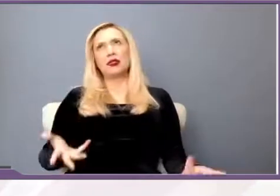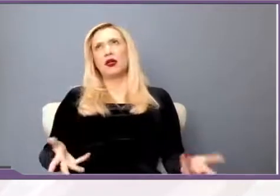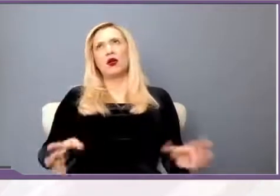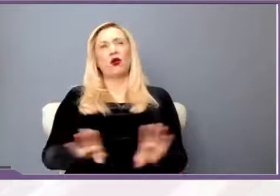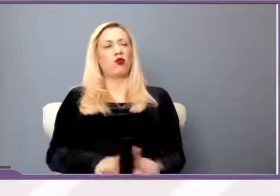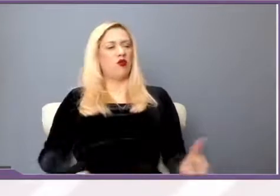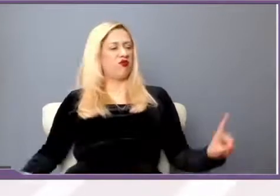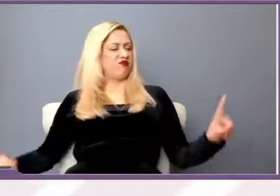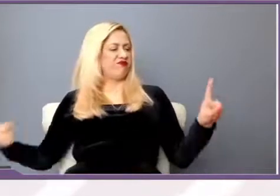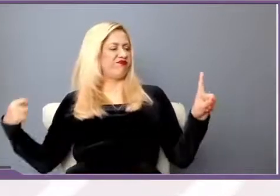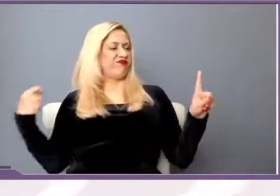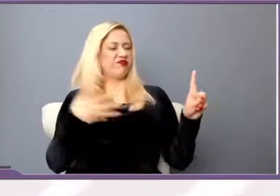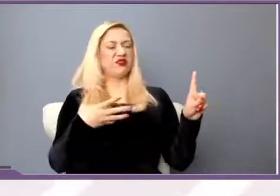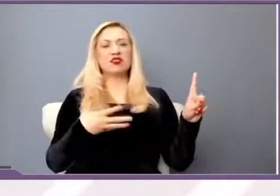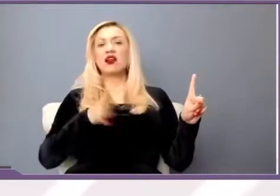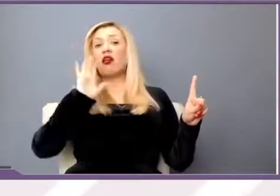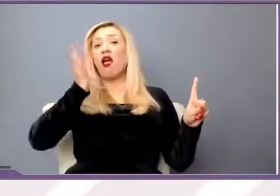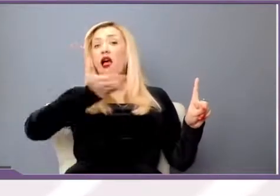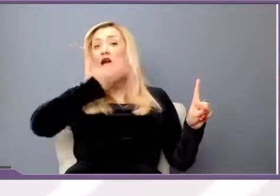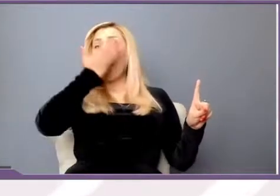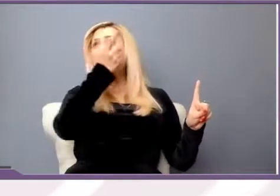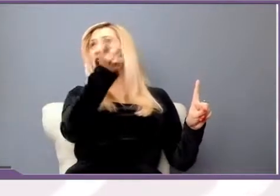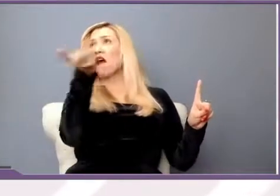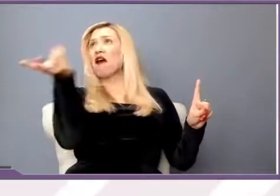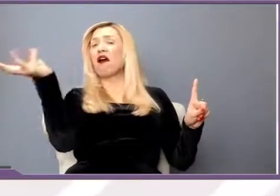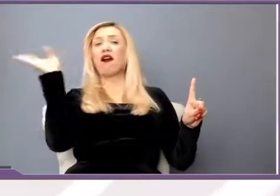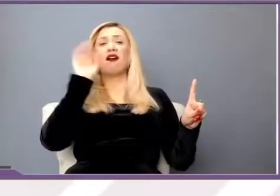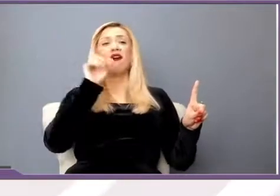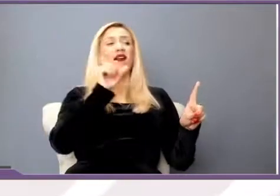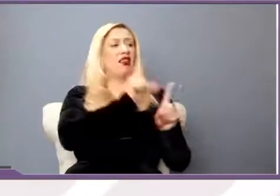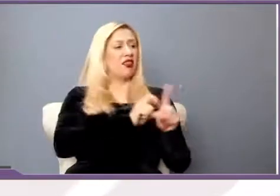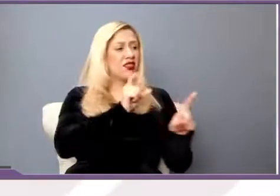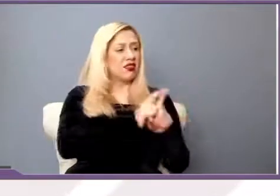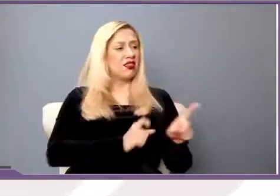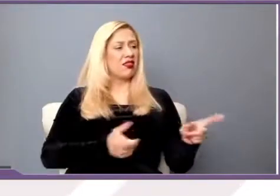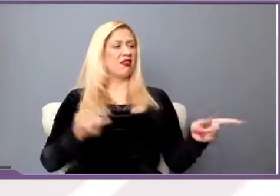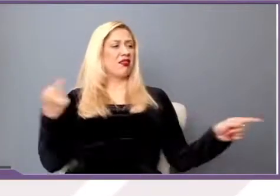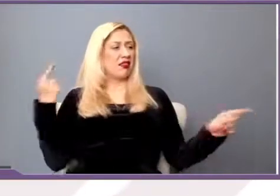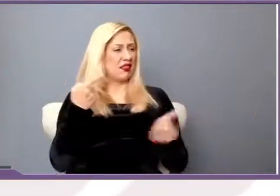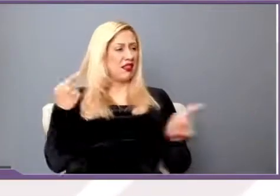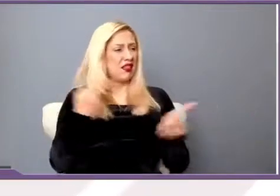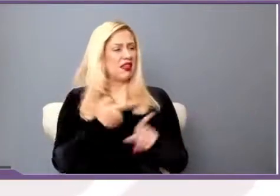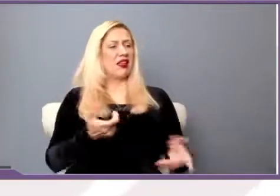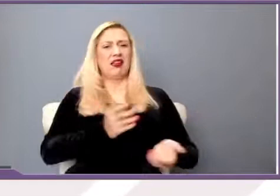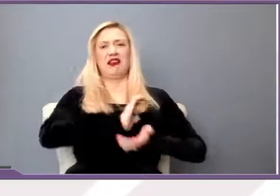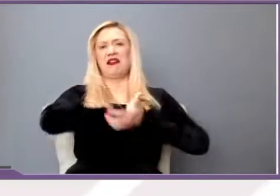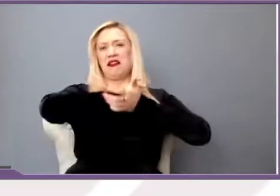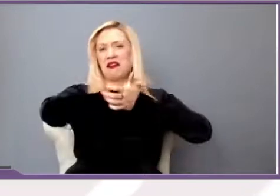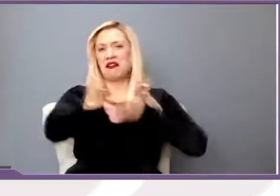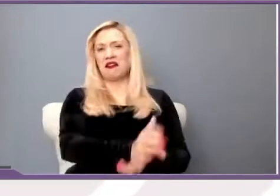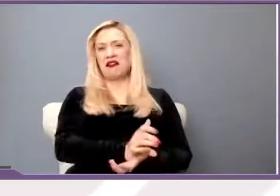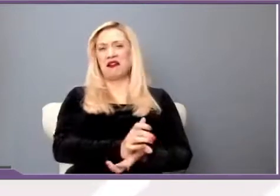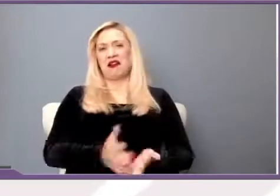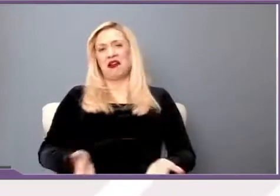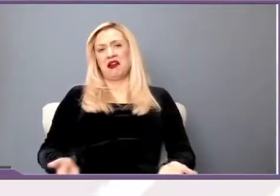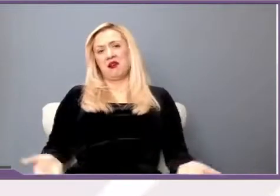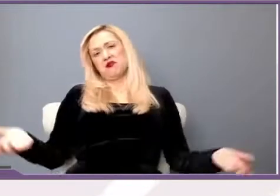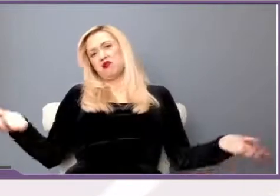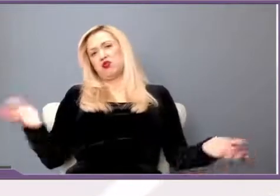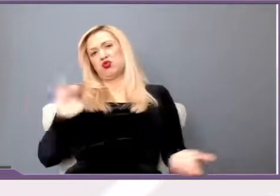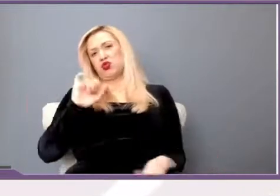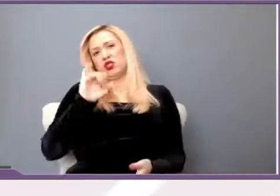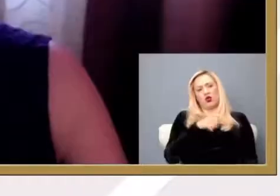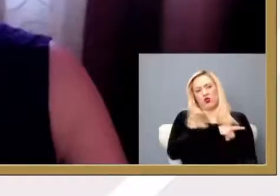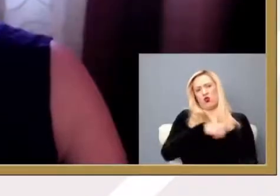está normalizado. O sea, la gente da como por hecho que estas prácticas discriminatorias hacia las personas gordas pues son